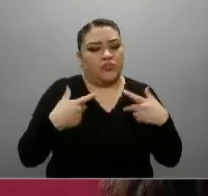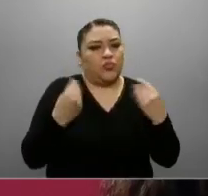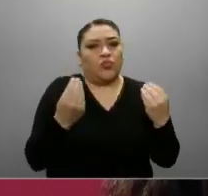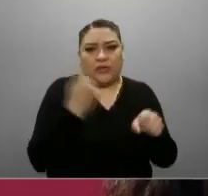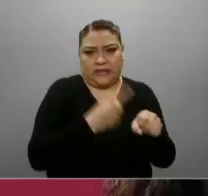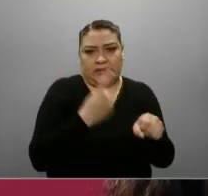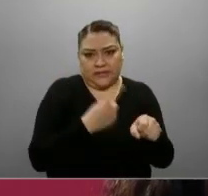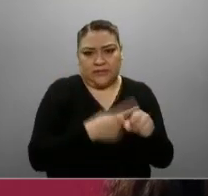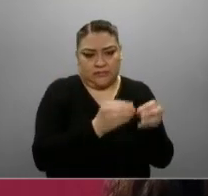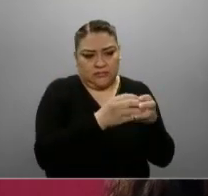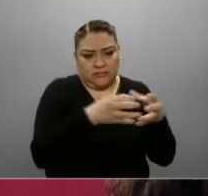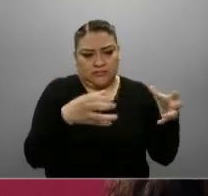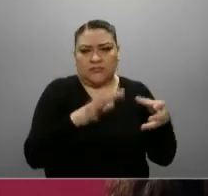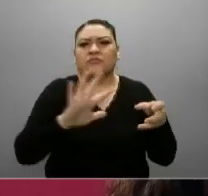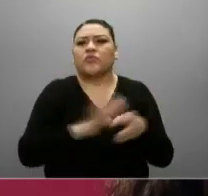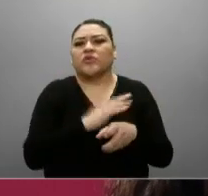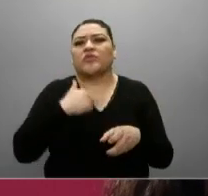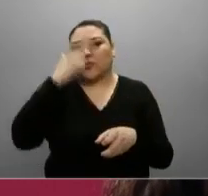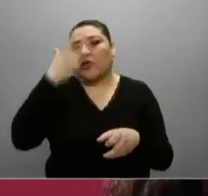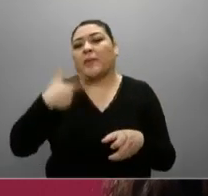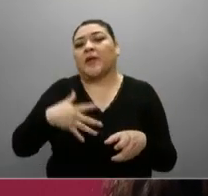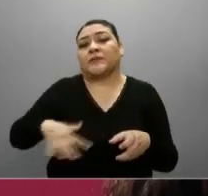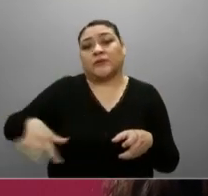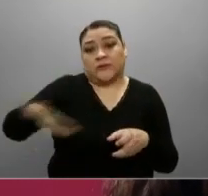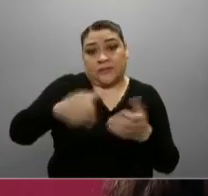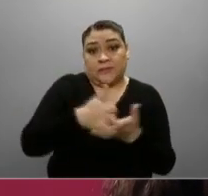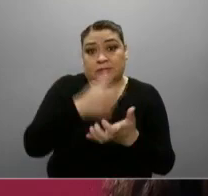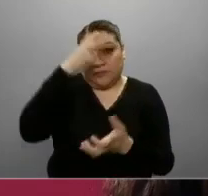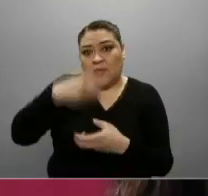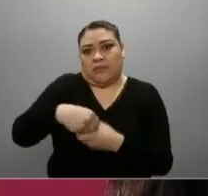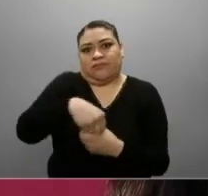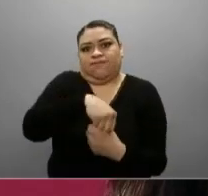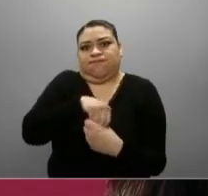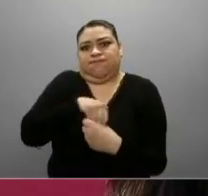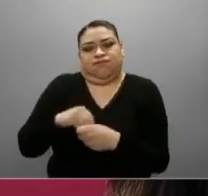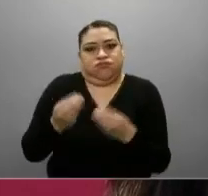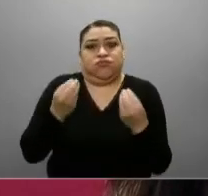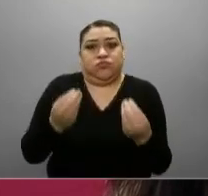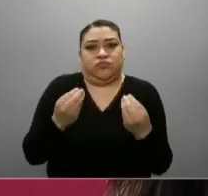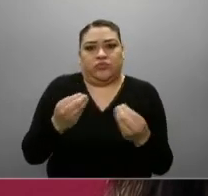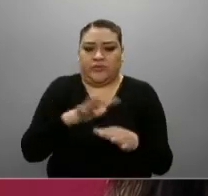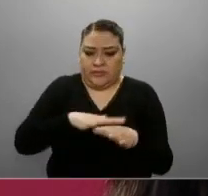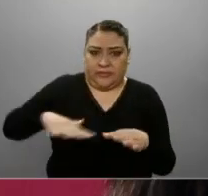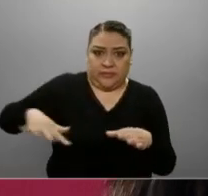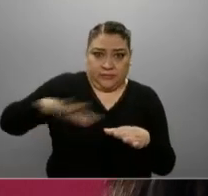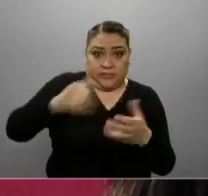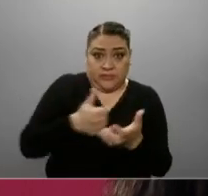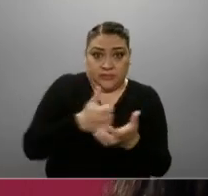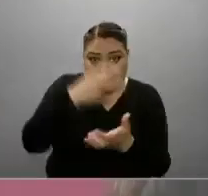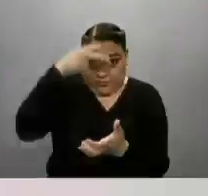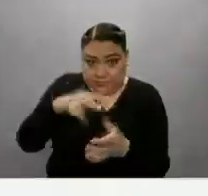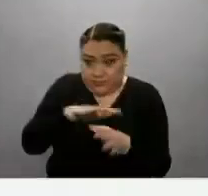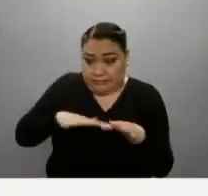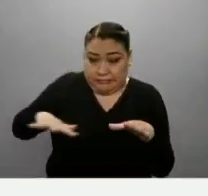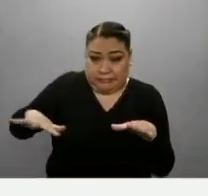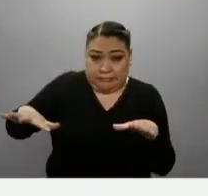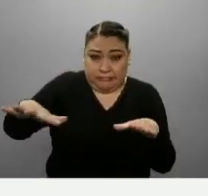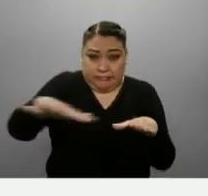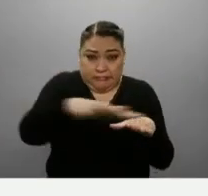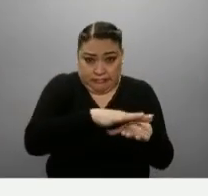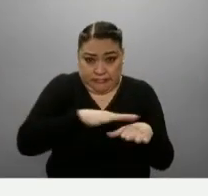casos. Esto tiene que ver con la cantidad de población, como hemos dicho. En la zona metropolitana del Valle de México está